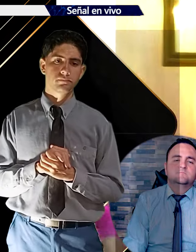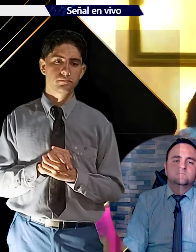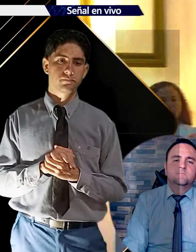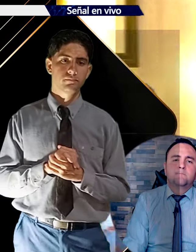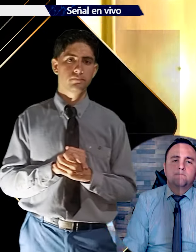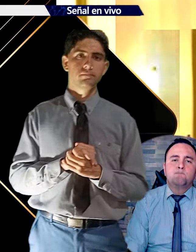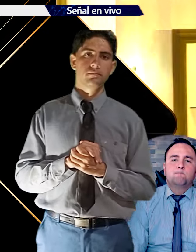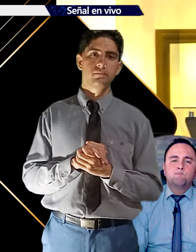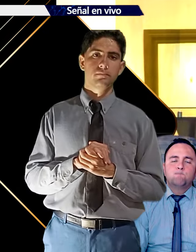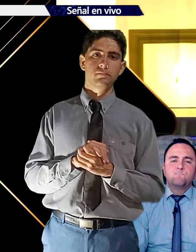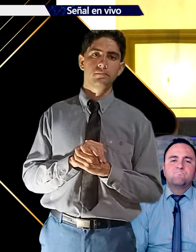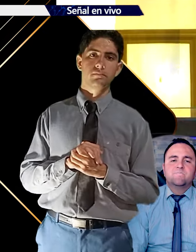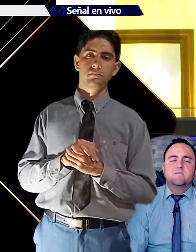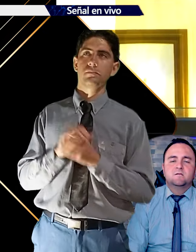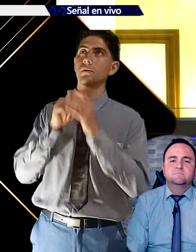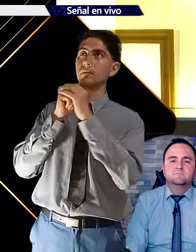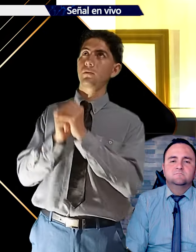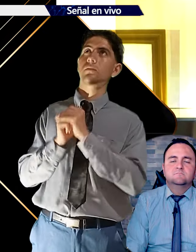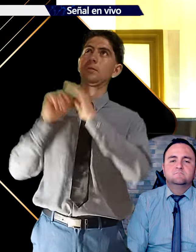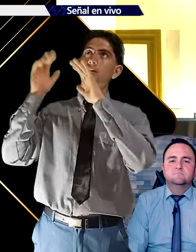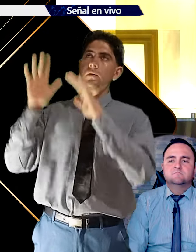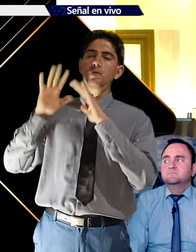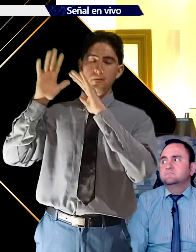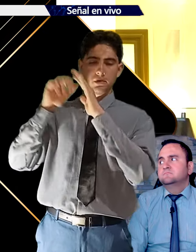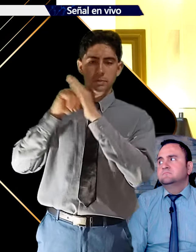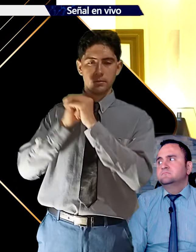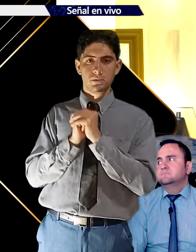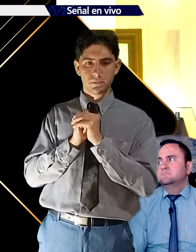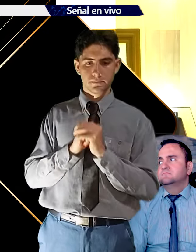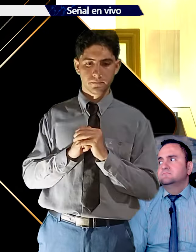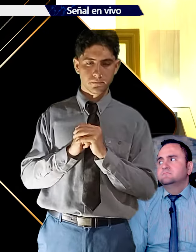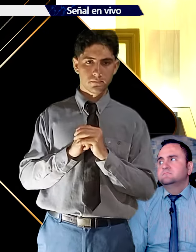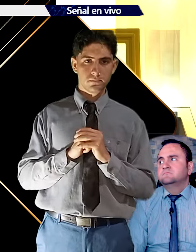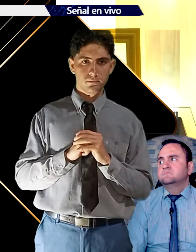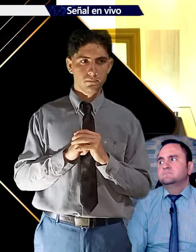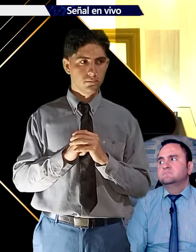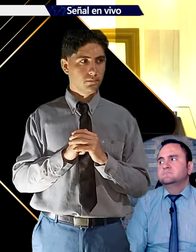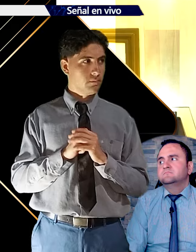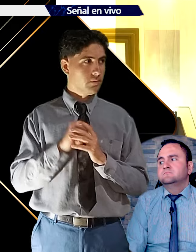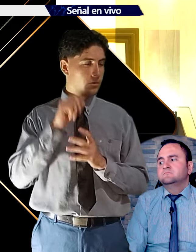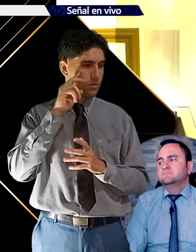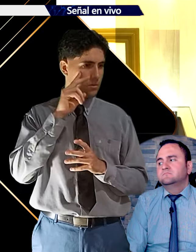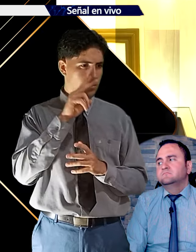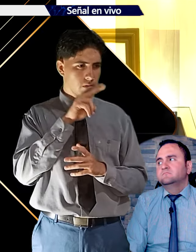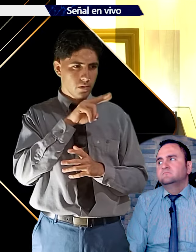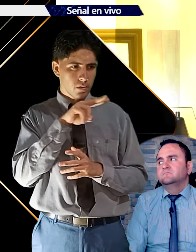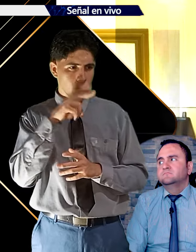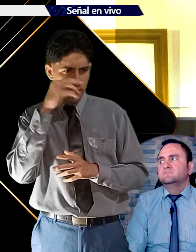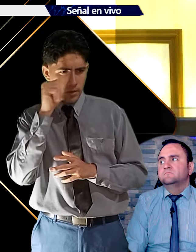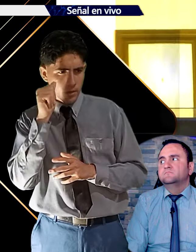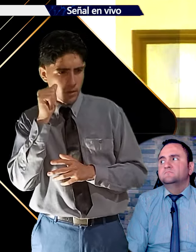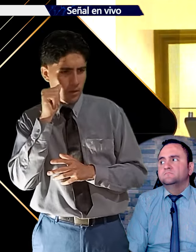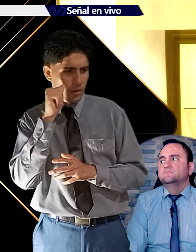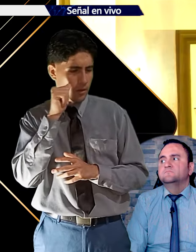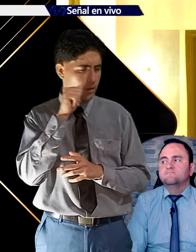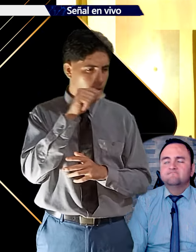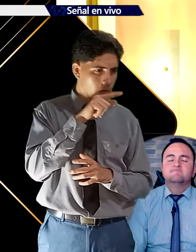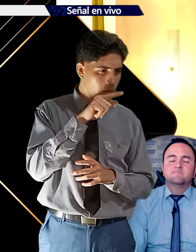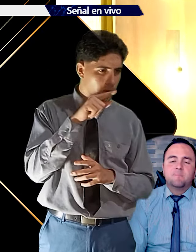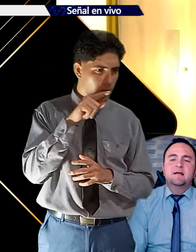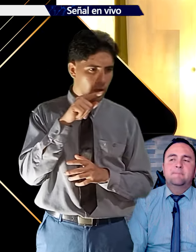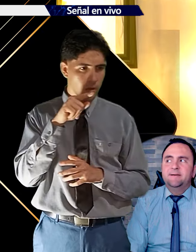tú dices. Y en esa casa estábamos adorando a Dios cuando comenzó el Espíritu Santo a derramarse. Cuando yo menos